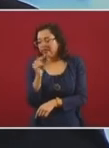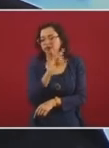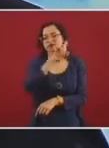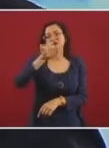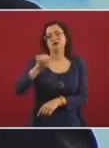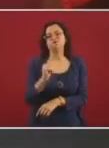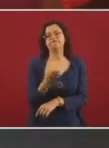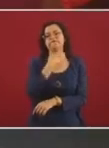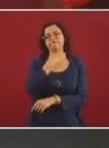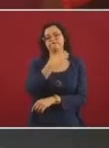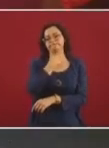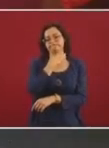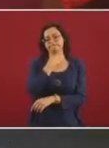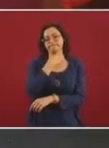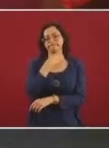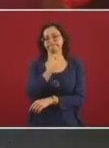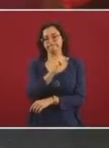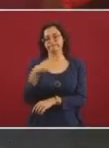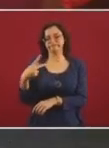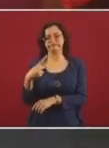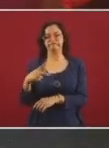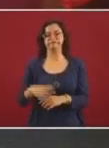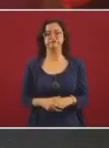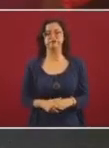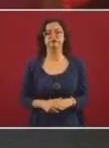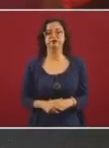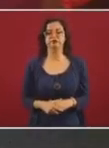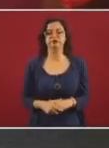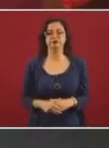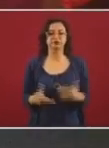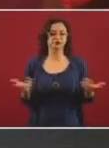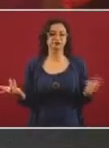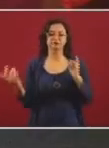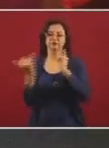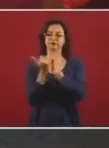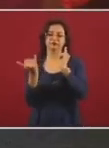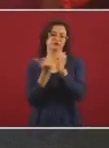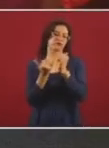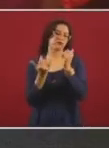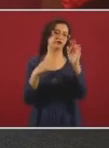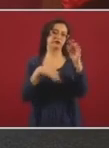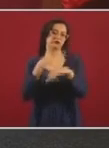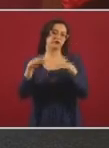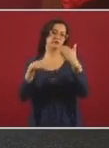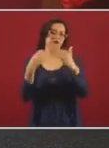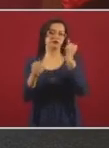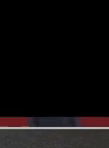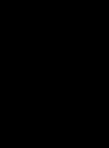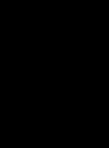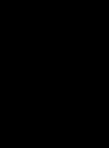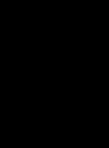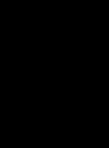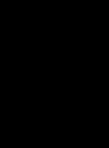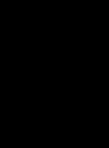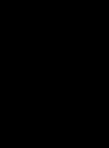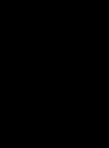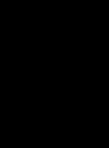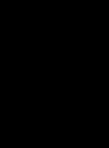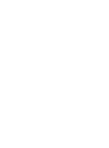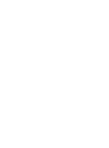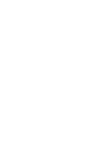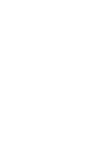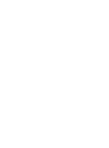a los establecimientos a cerrar y hacer acreedores a multas que podrían llegar hasta los 3 millones de pesos.